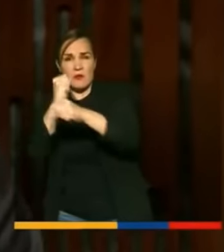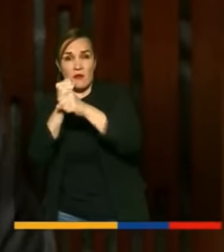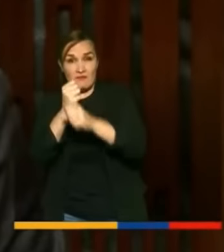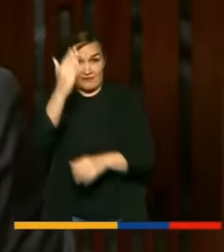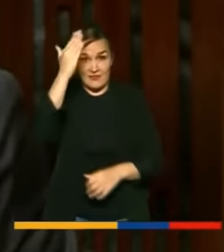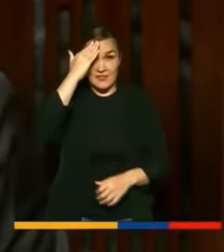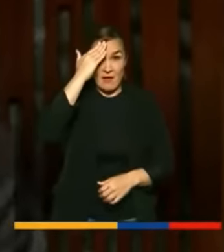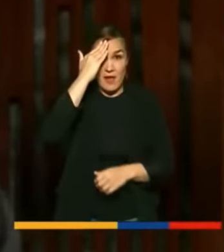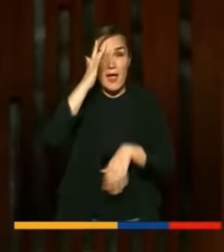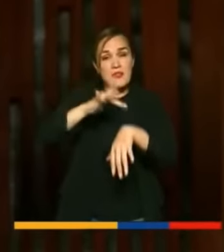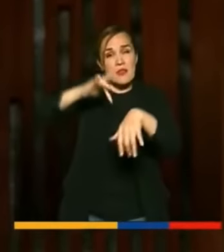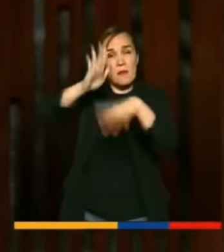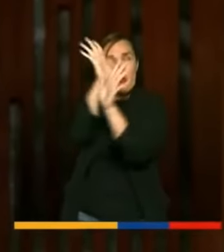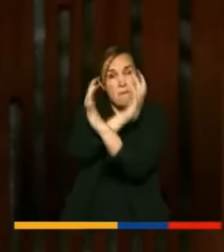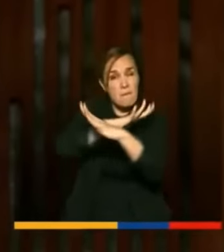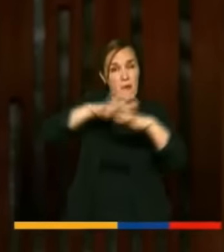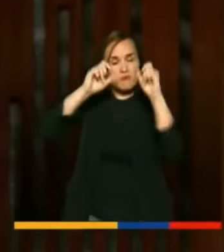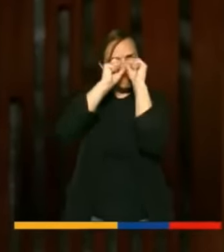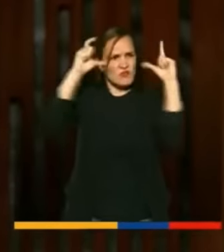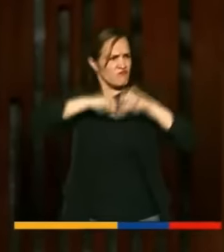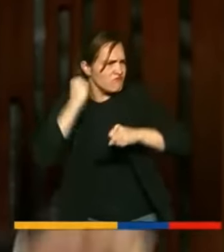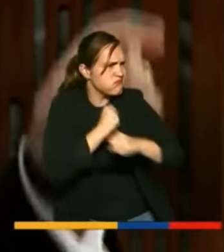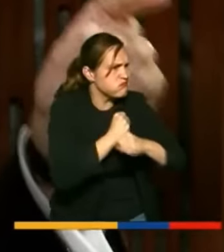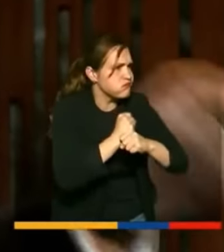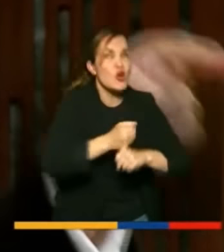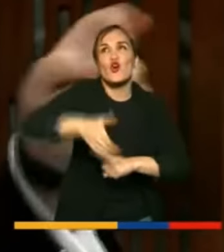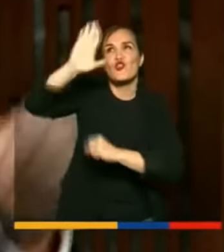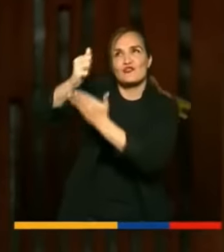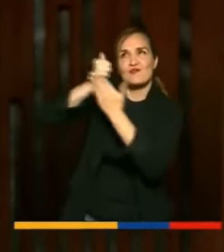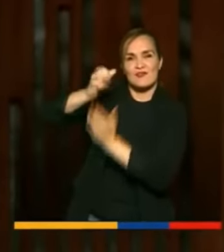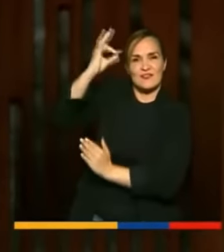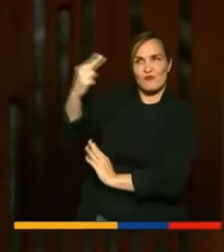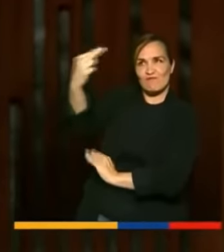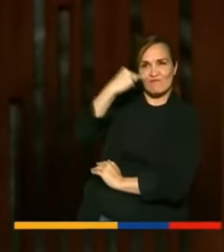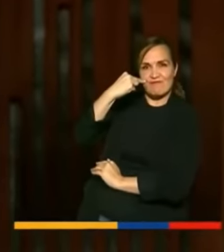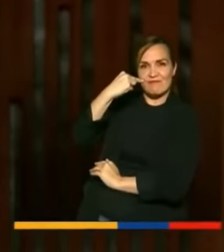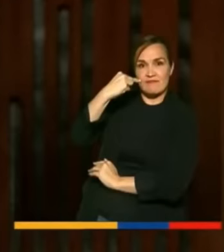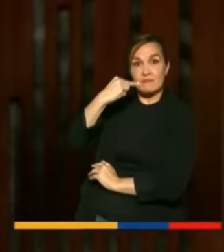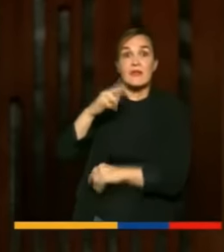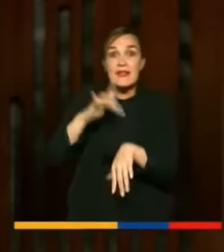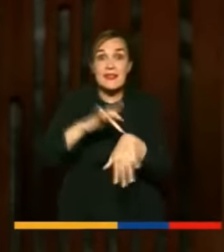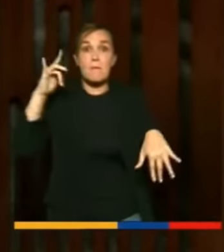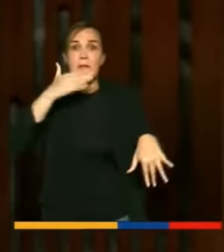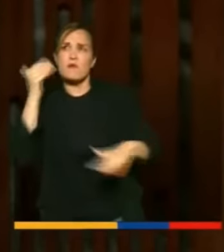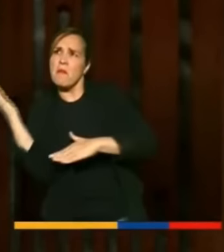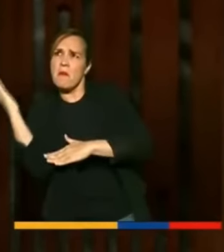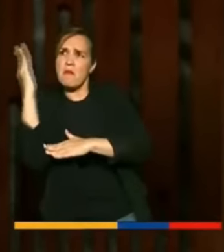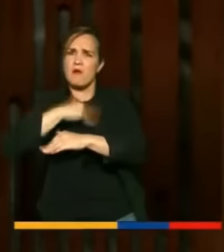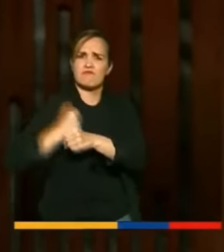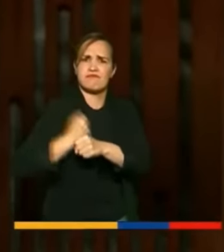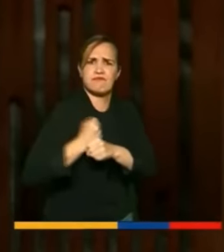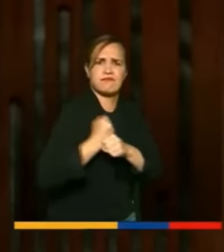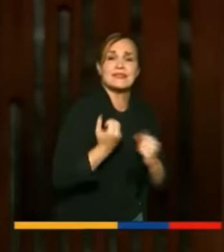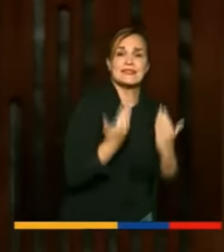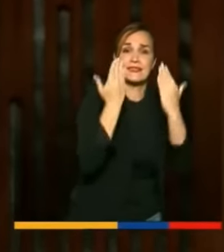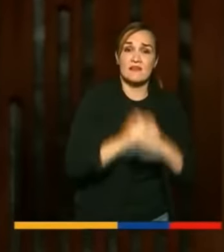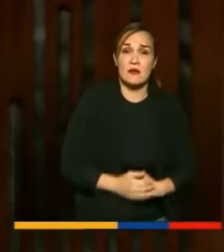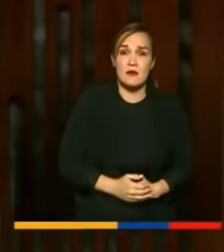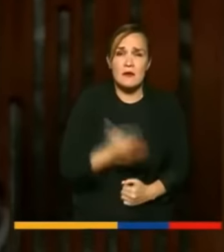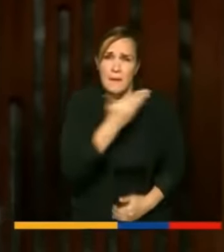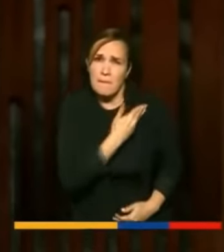madruga Dios le ayuda y que cuando se comienza temprano el día rinde más. Presidente, yo